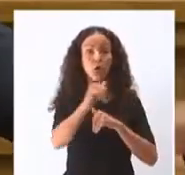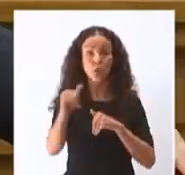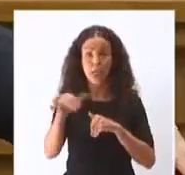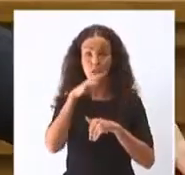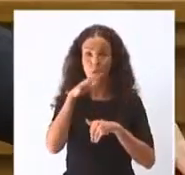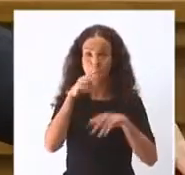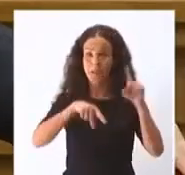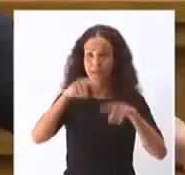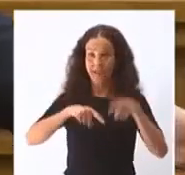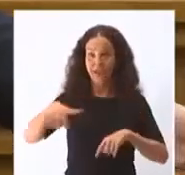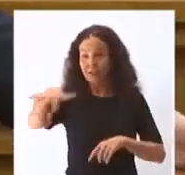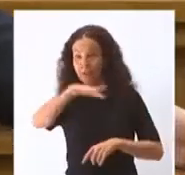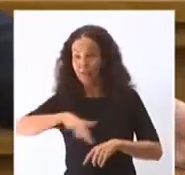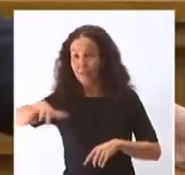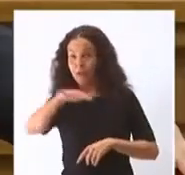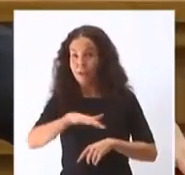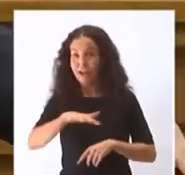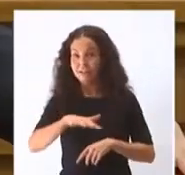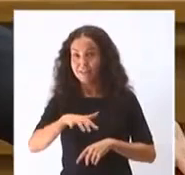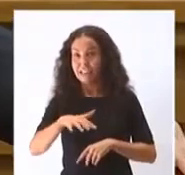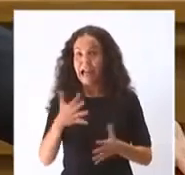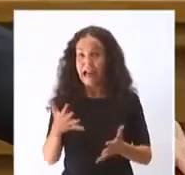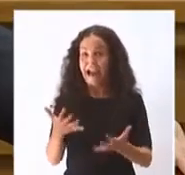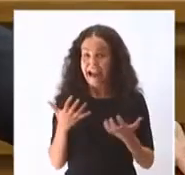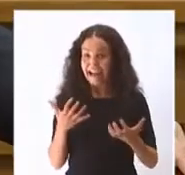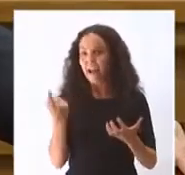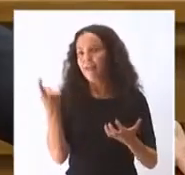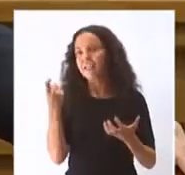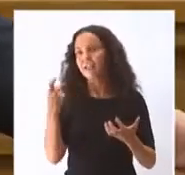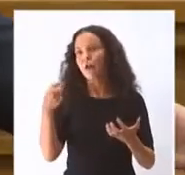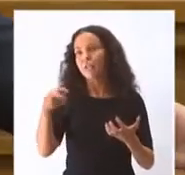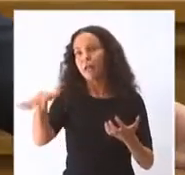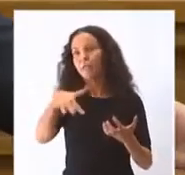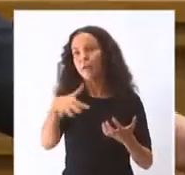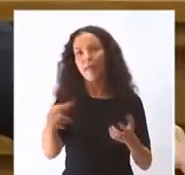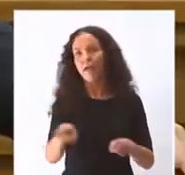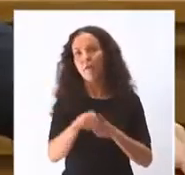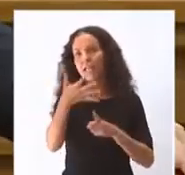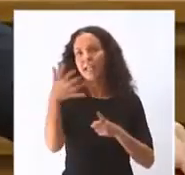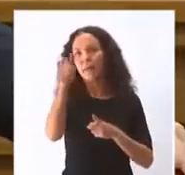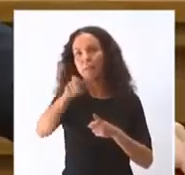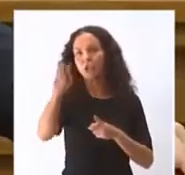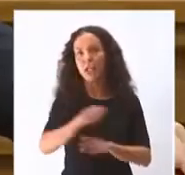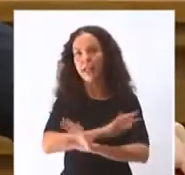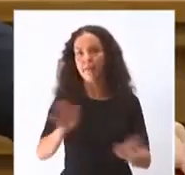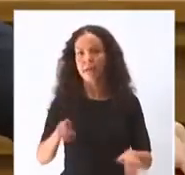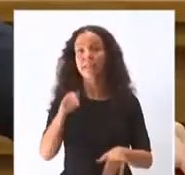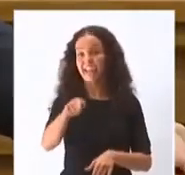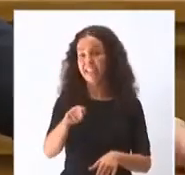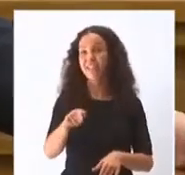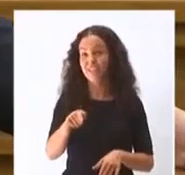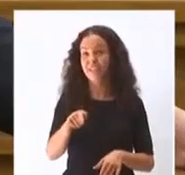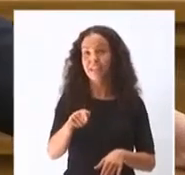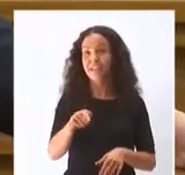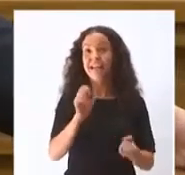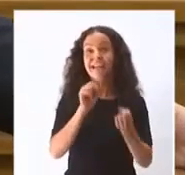voto por 500 se acuerdan de esto cuando cuando aprieta el zapato nosotros todo el año obviamente vivimos aquí en las